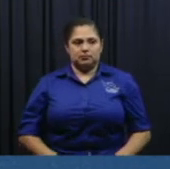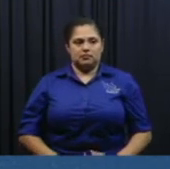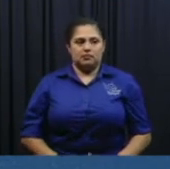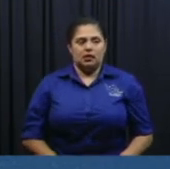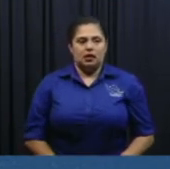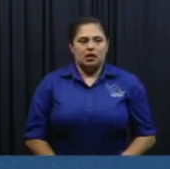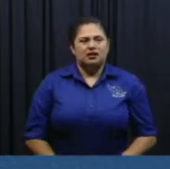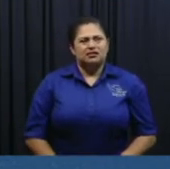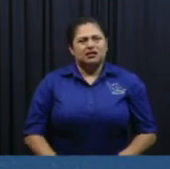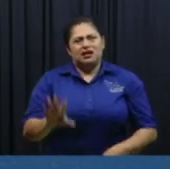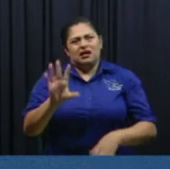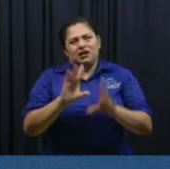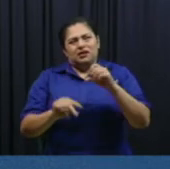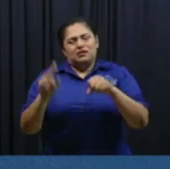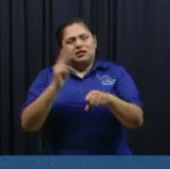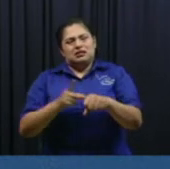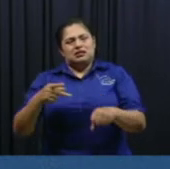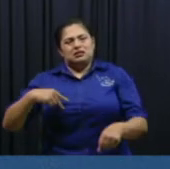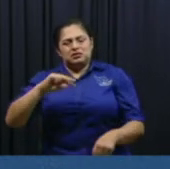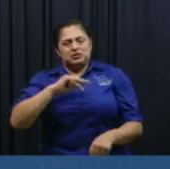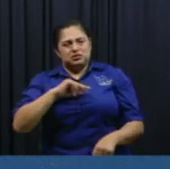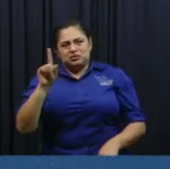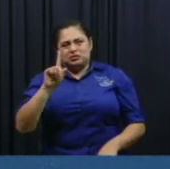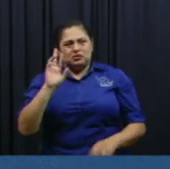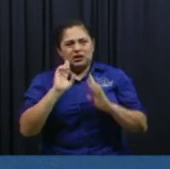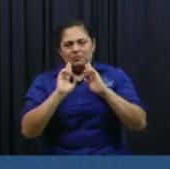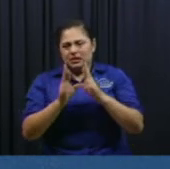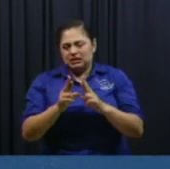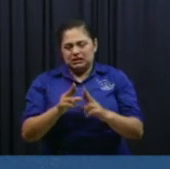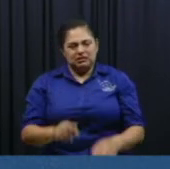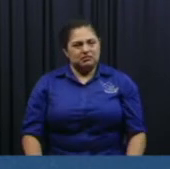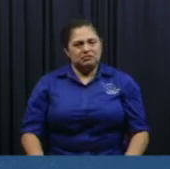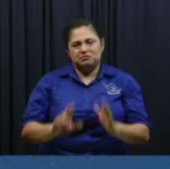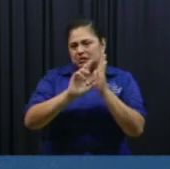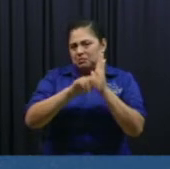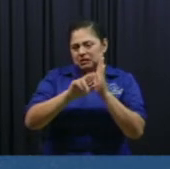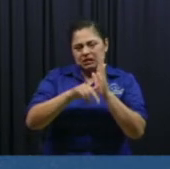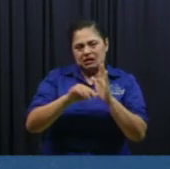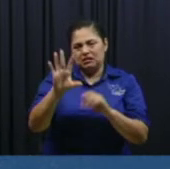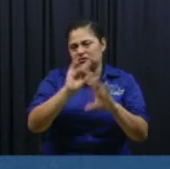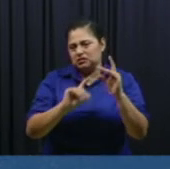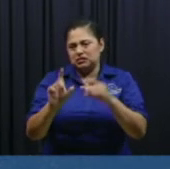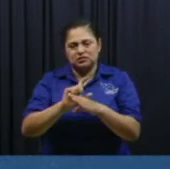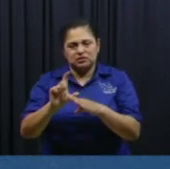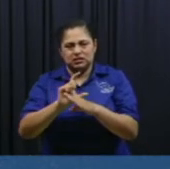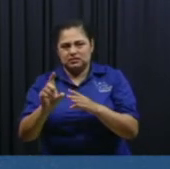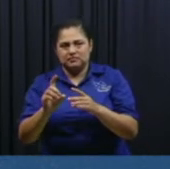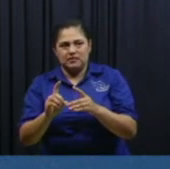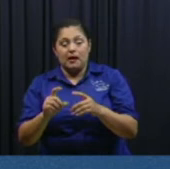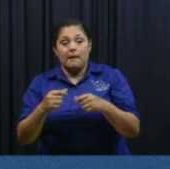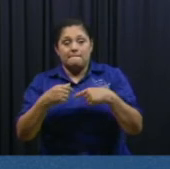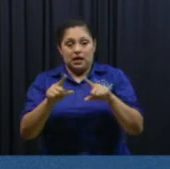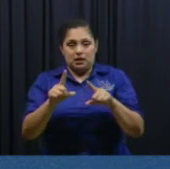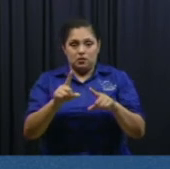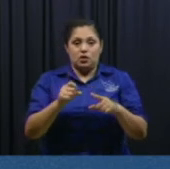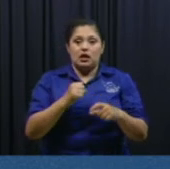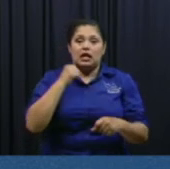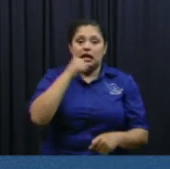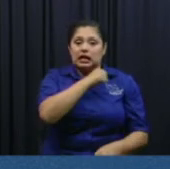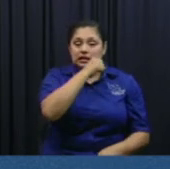dejamos de repetir algunas cosas desde el púlpito y creo que es bueno que las volvamos a decir verdad Pero el cántico